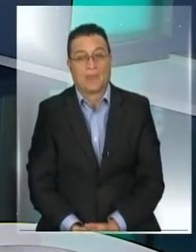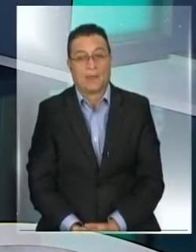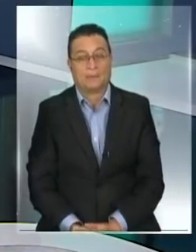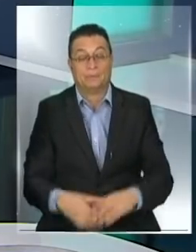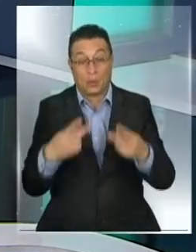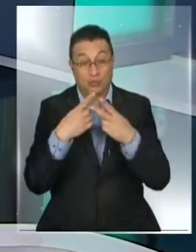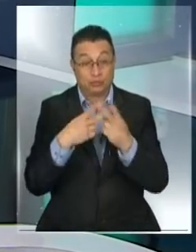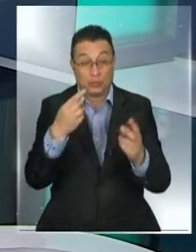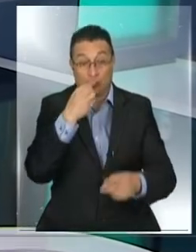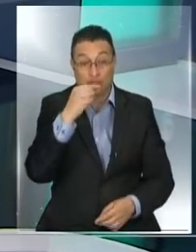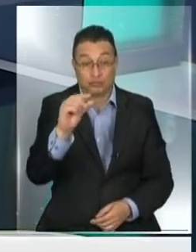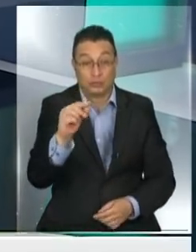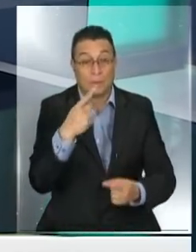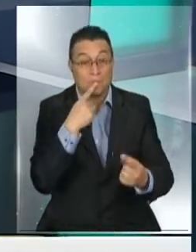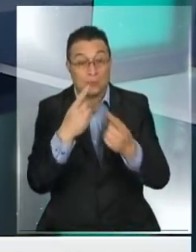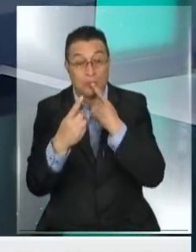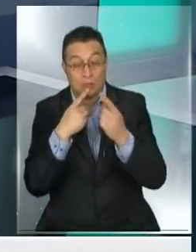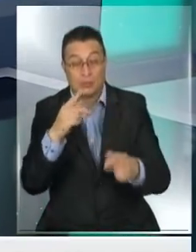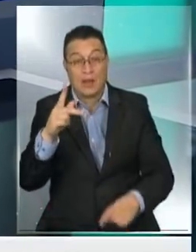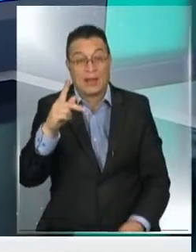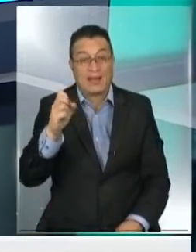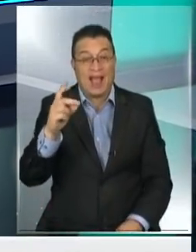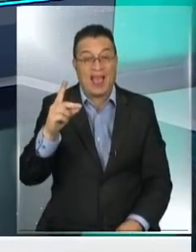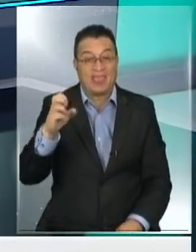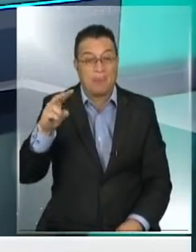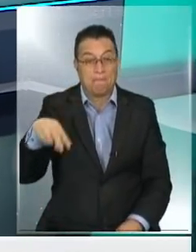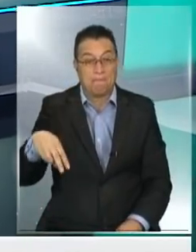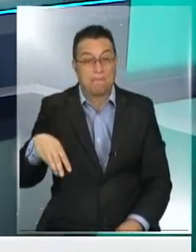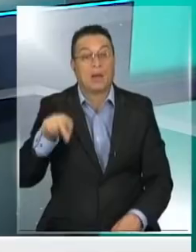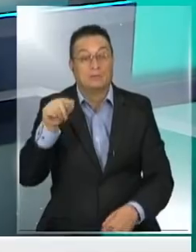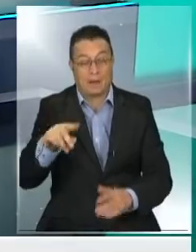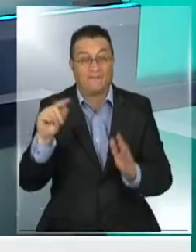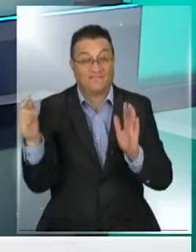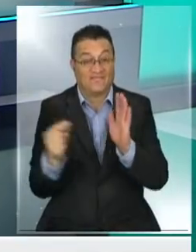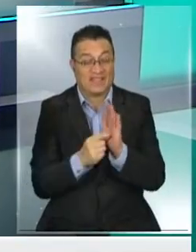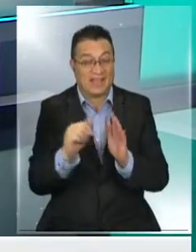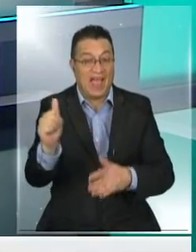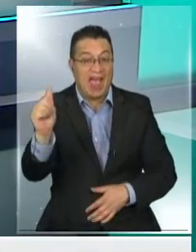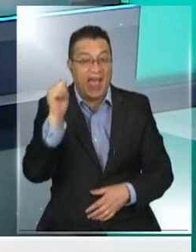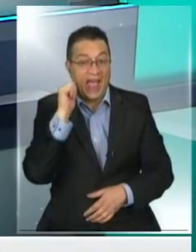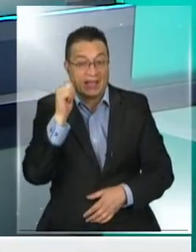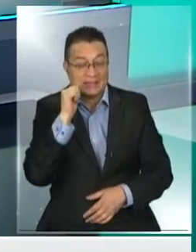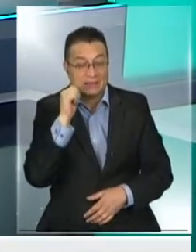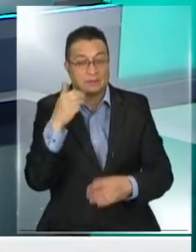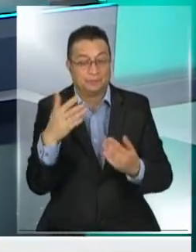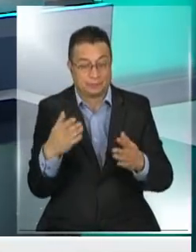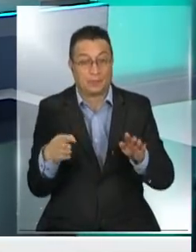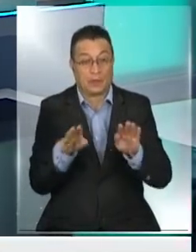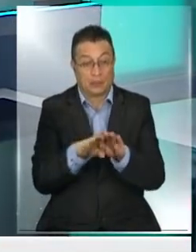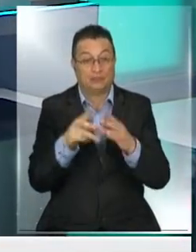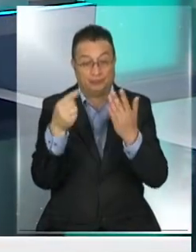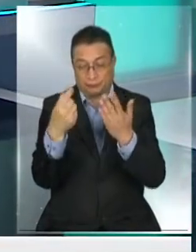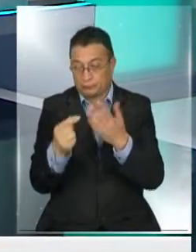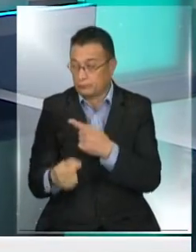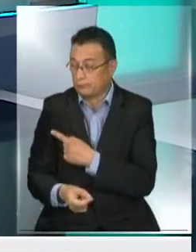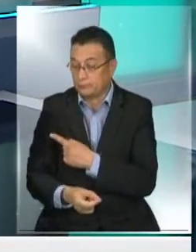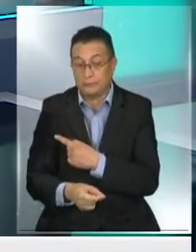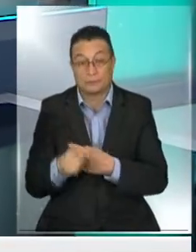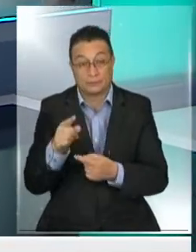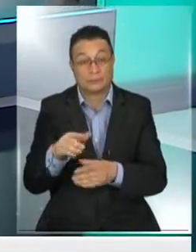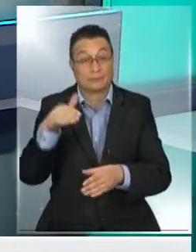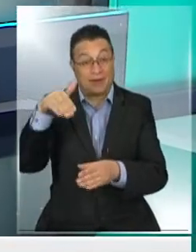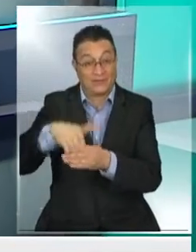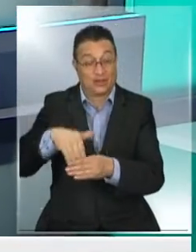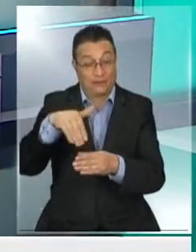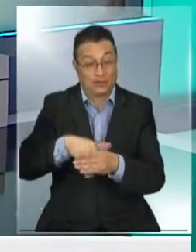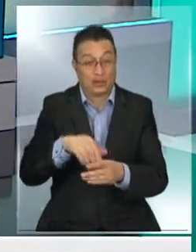Se publicó hace muy poquitito la encuesta CADEM, la última que se está haciendo, con fecha de ayer se cierra, ya están los resultados. Miren, la intención de